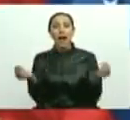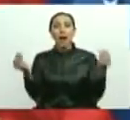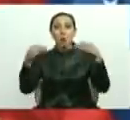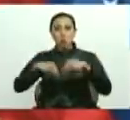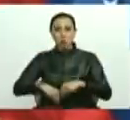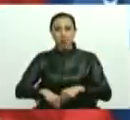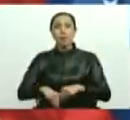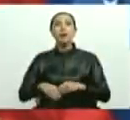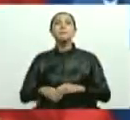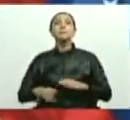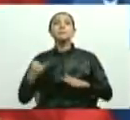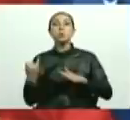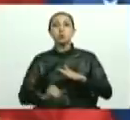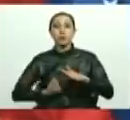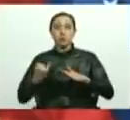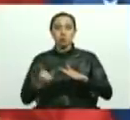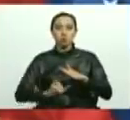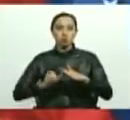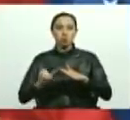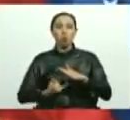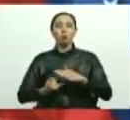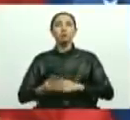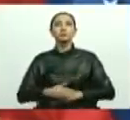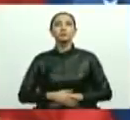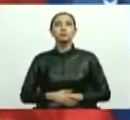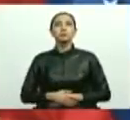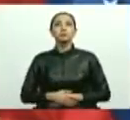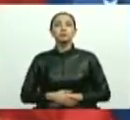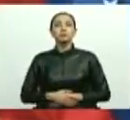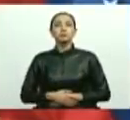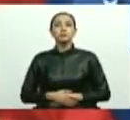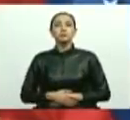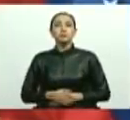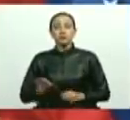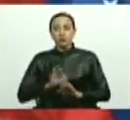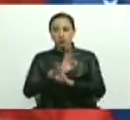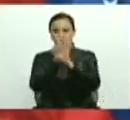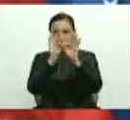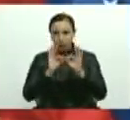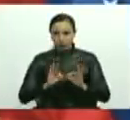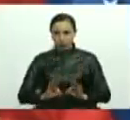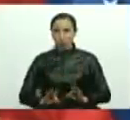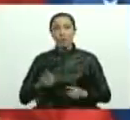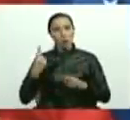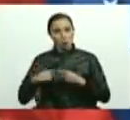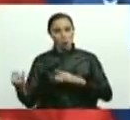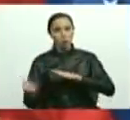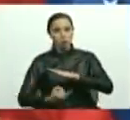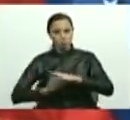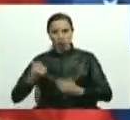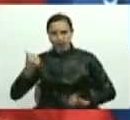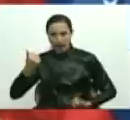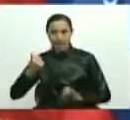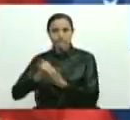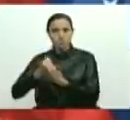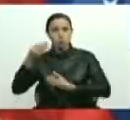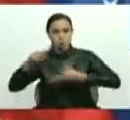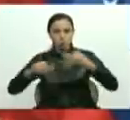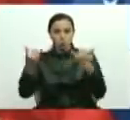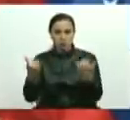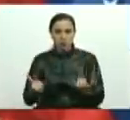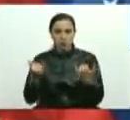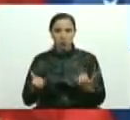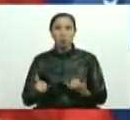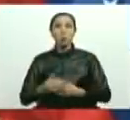tribunal. De manera paralela había actuado un órgano auxiliar de justicia, en este caso el